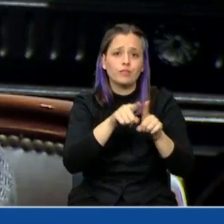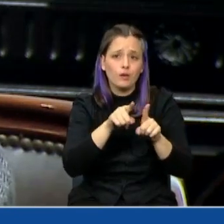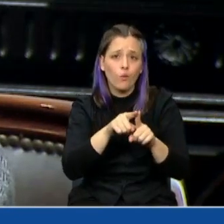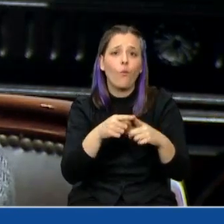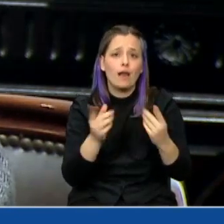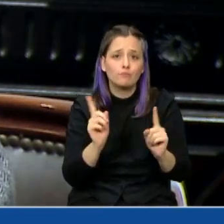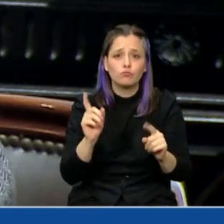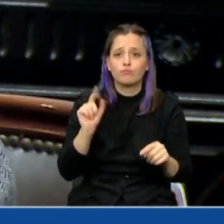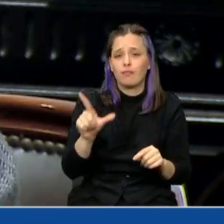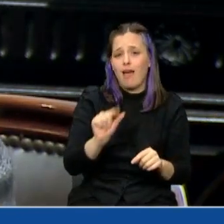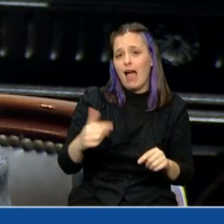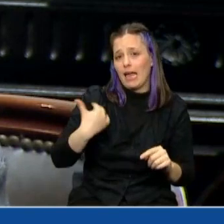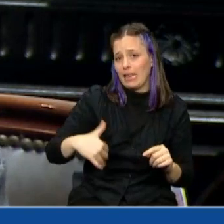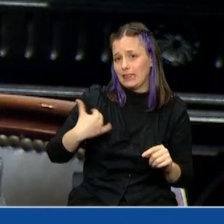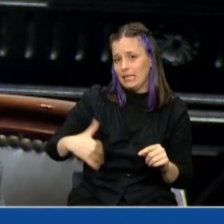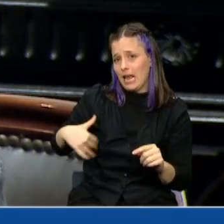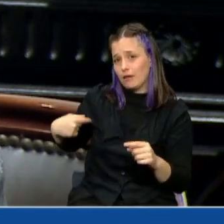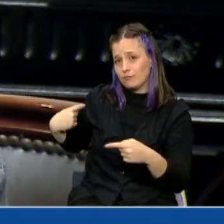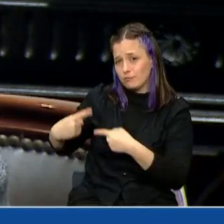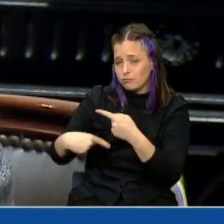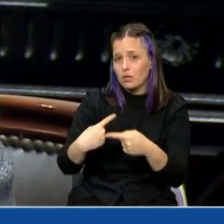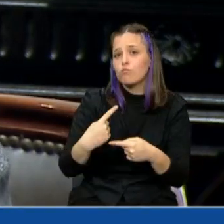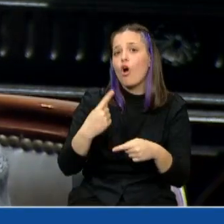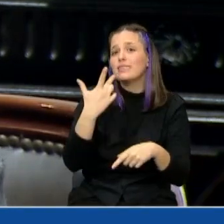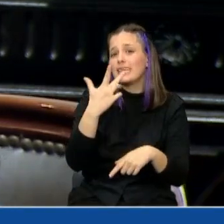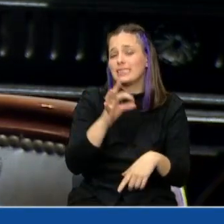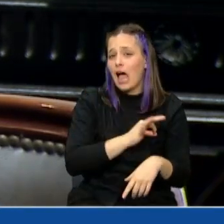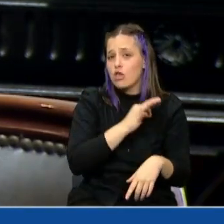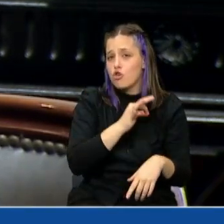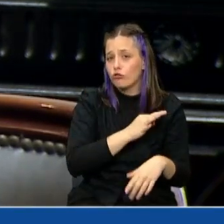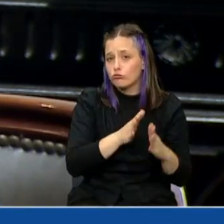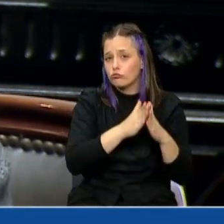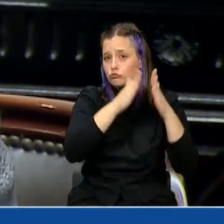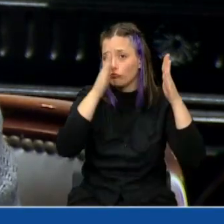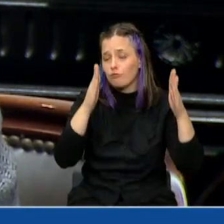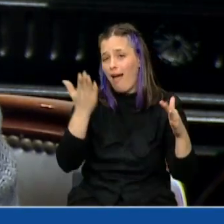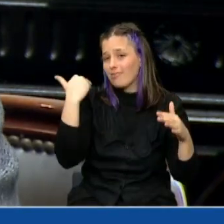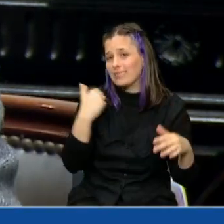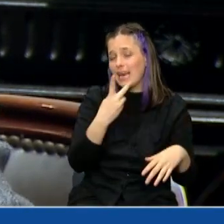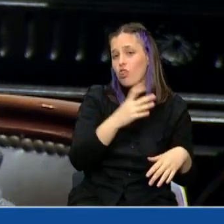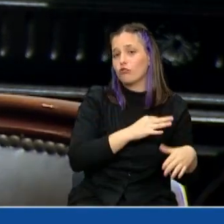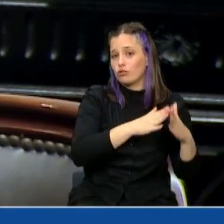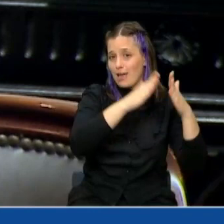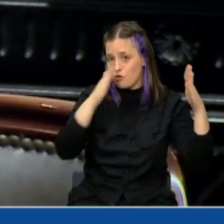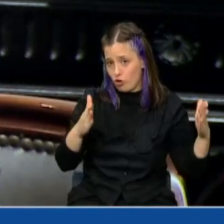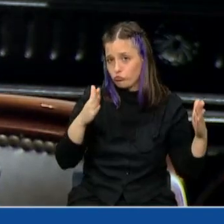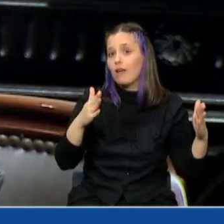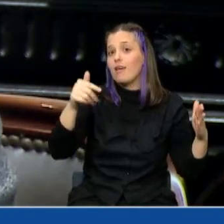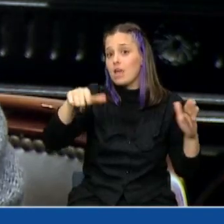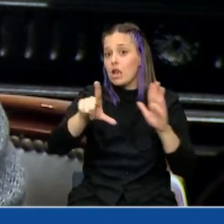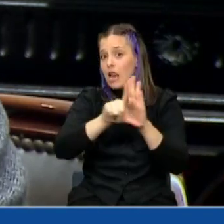larguísima tradición argentina de que ese plazo mínimo para el alquiler de vivienda sea de 2 años, se lo llevó a